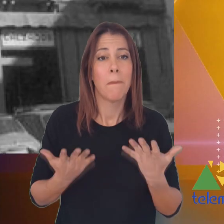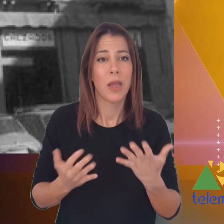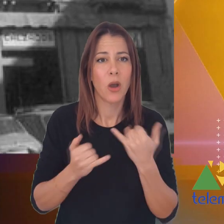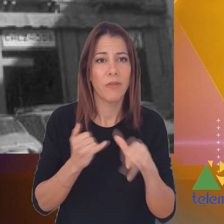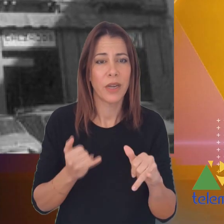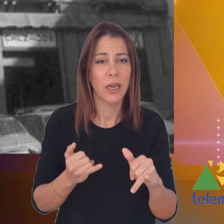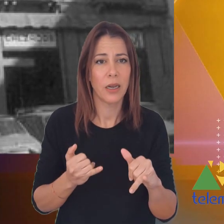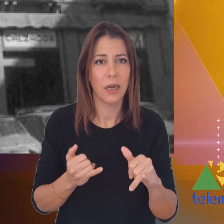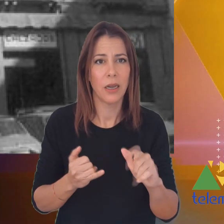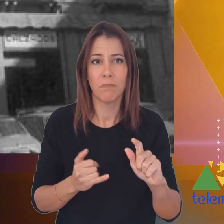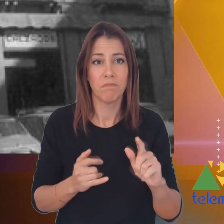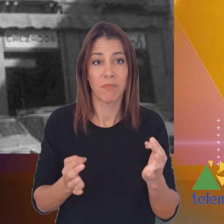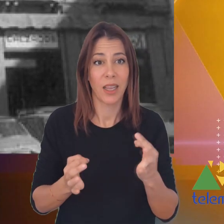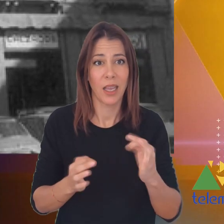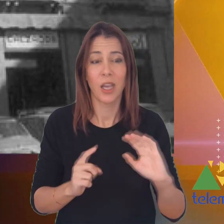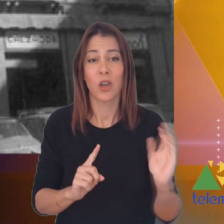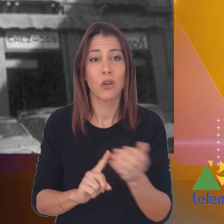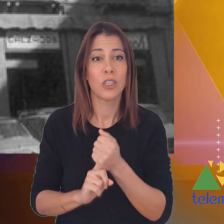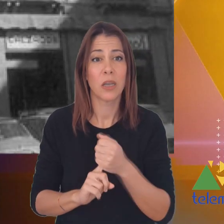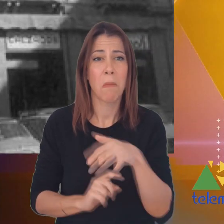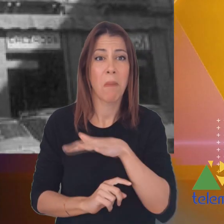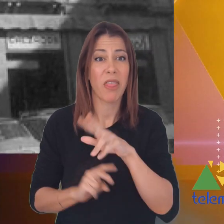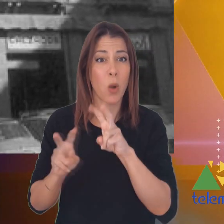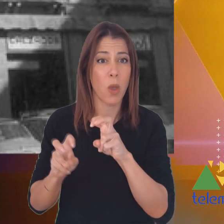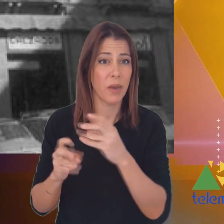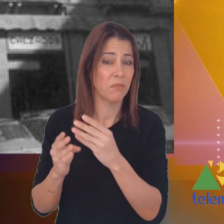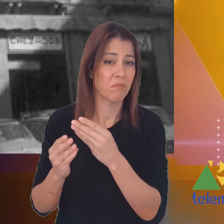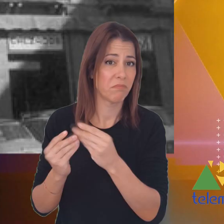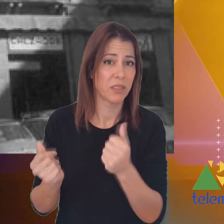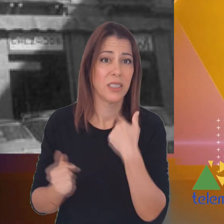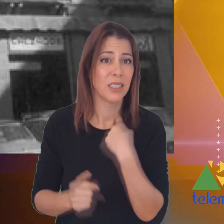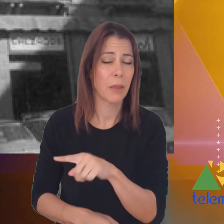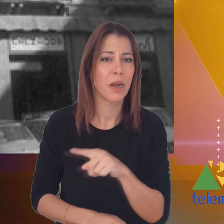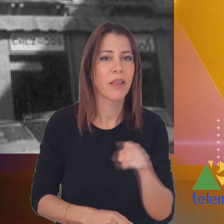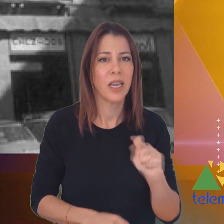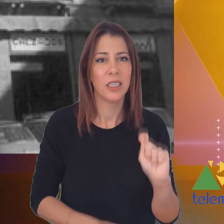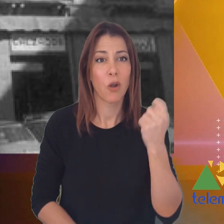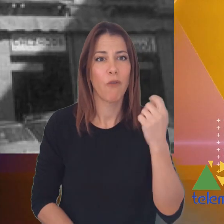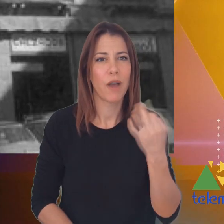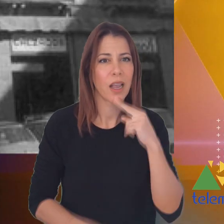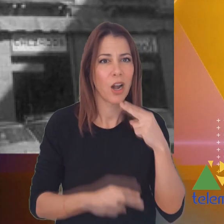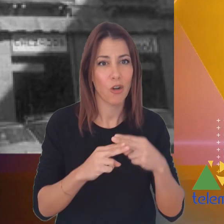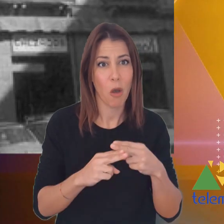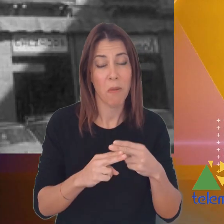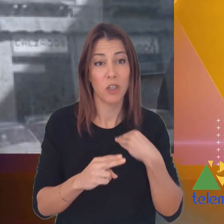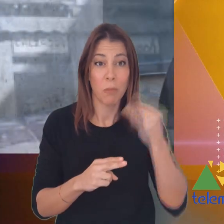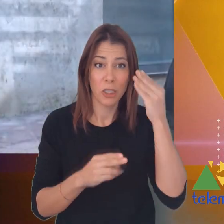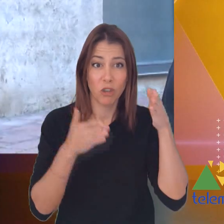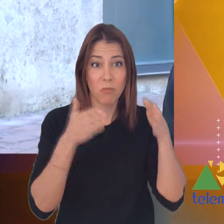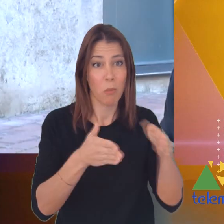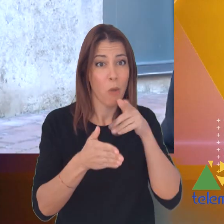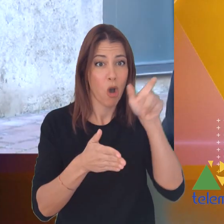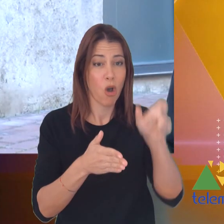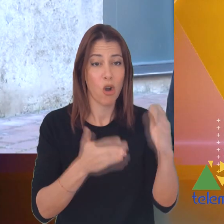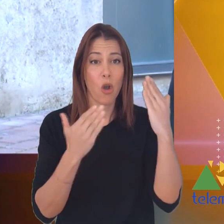al final triunfa, Plaza Nueva se pierde y triunfa pues el nombre dedicado a uno de los motrileños más ilustres,